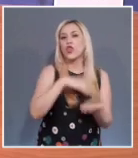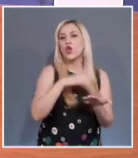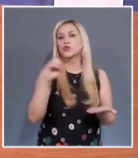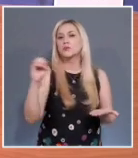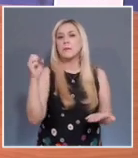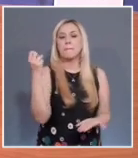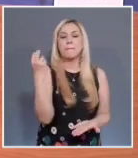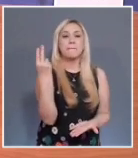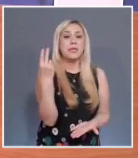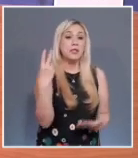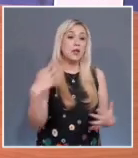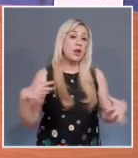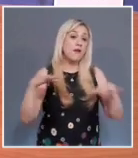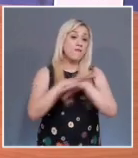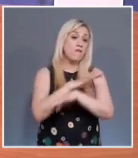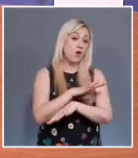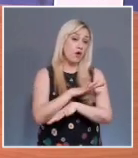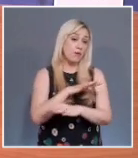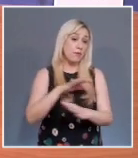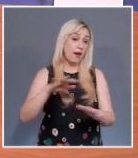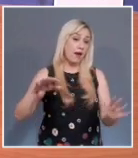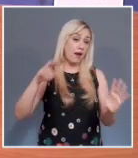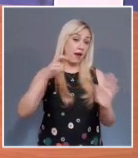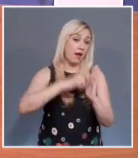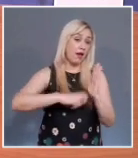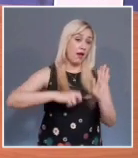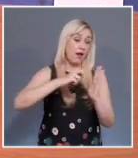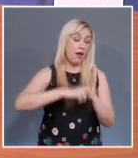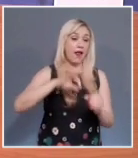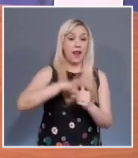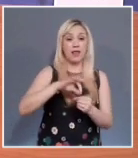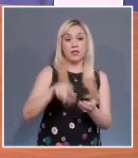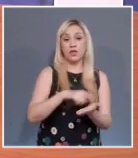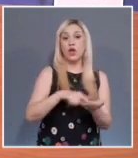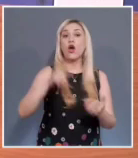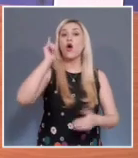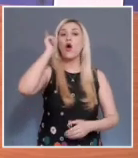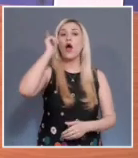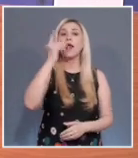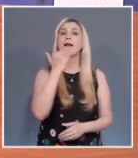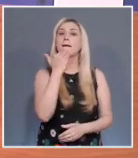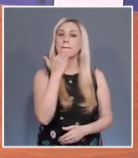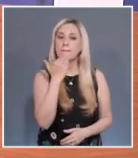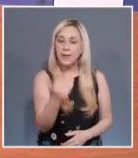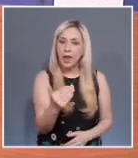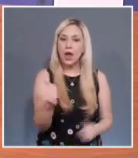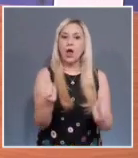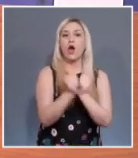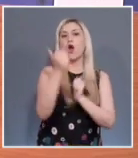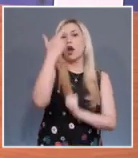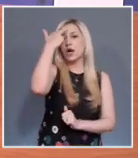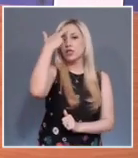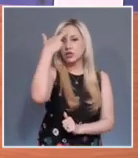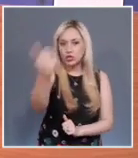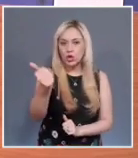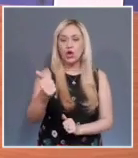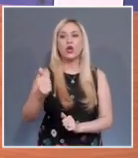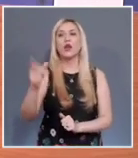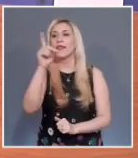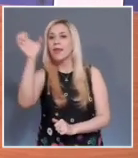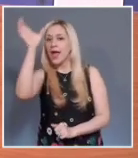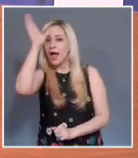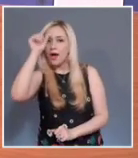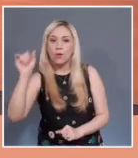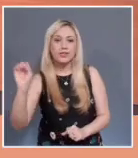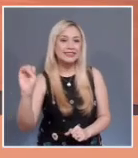esa reforma electoral pueda ser prudente, racional y por consenso, como las grandes reformas históricas que han habido